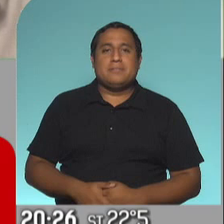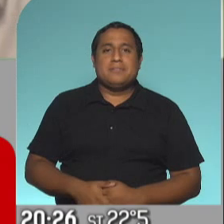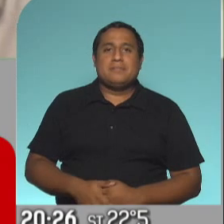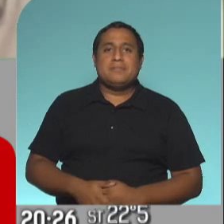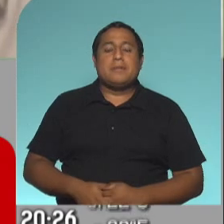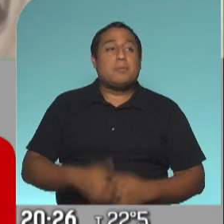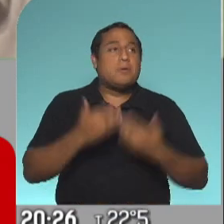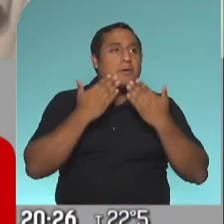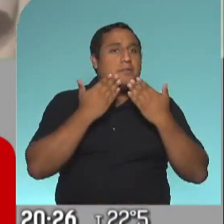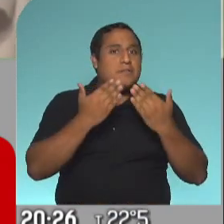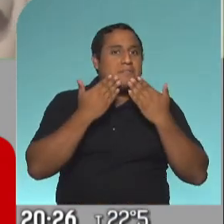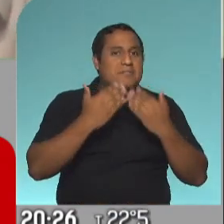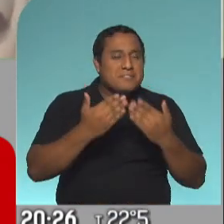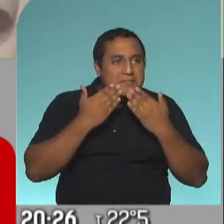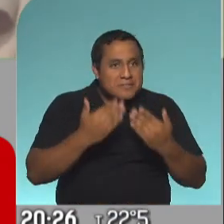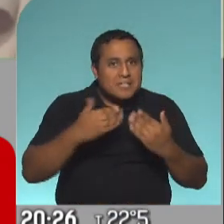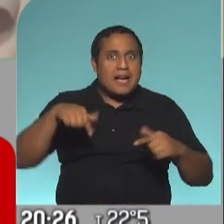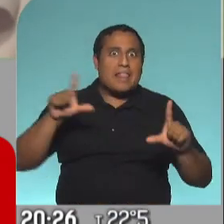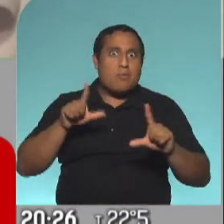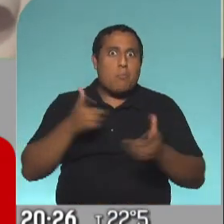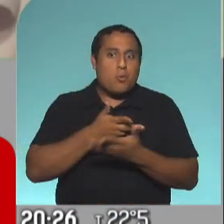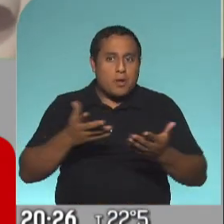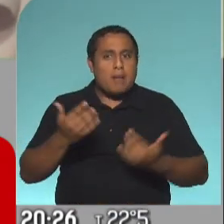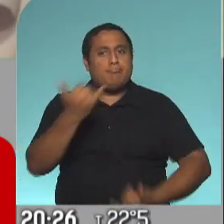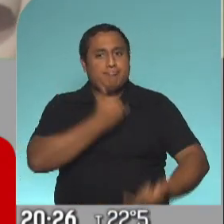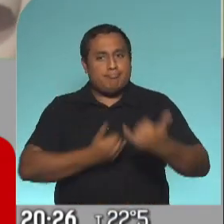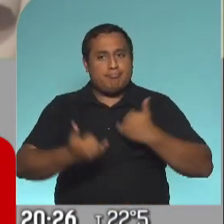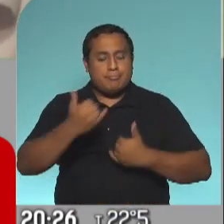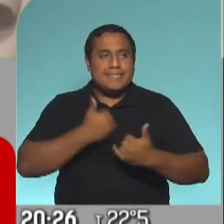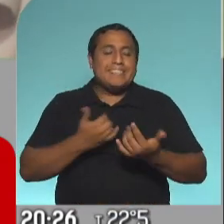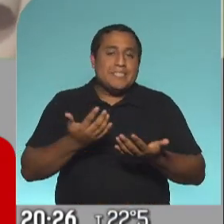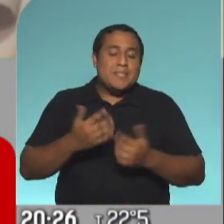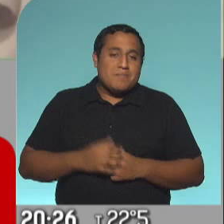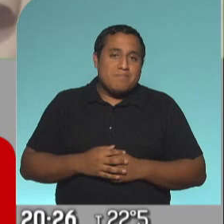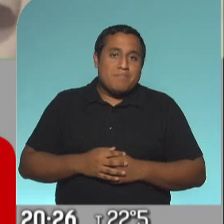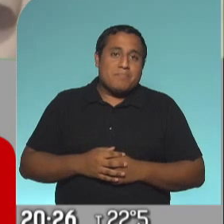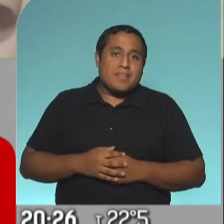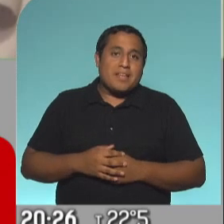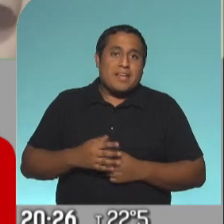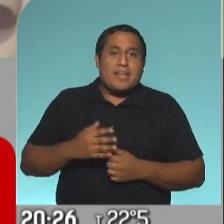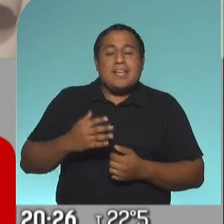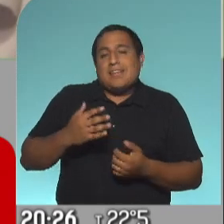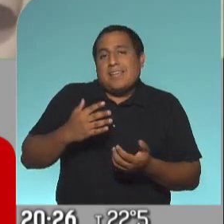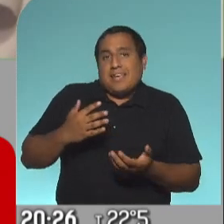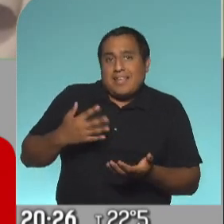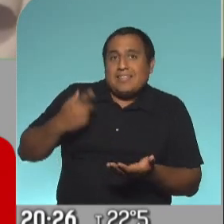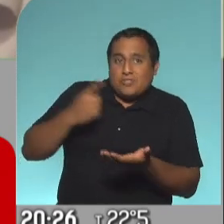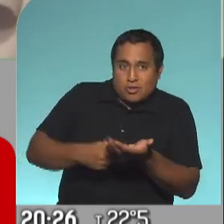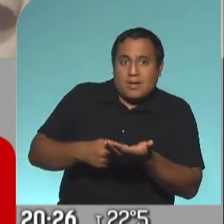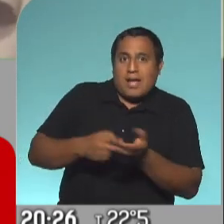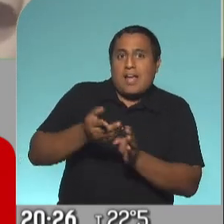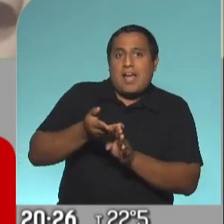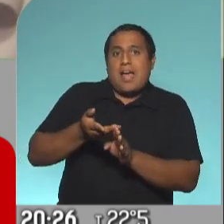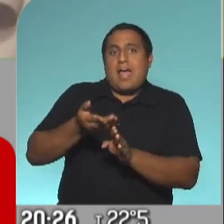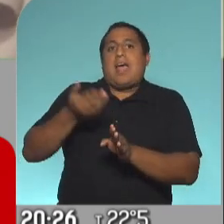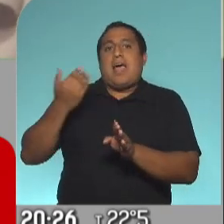Intendente, gracias por estos minutos con Televisión Pública Noticias y por supuesto por explicar una decisión que se conoció por la tarde, pero que tenía el antecedente de haberlo